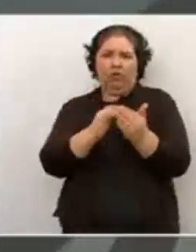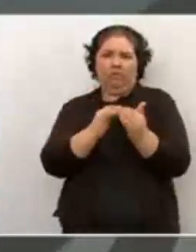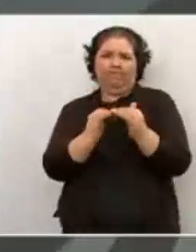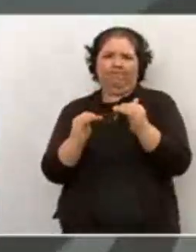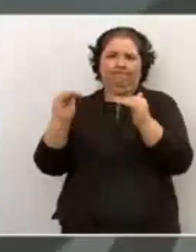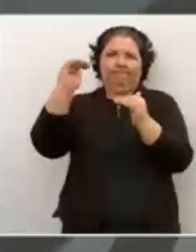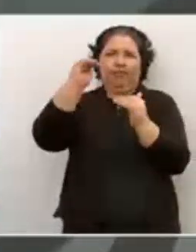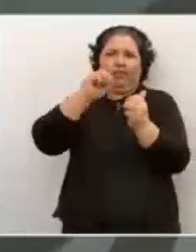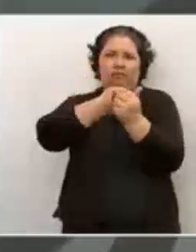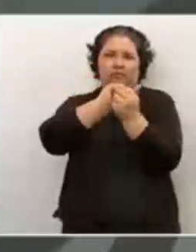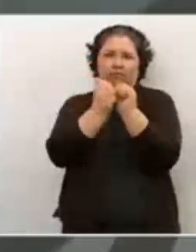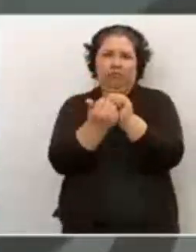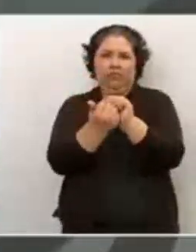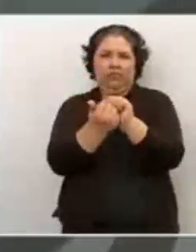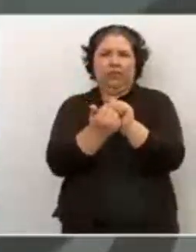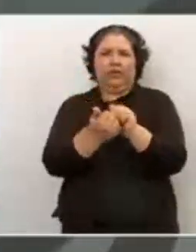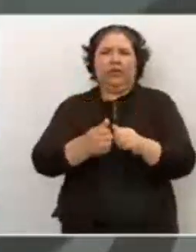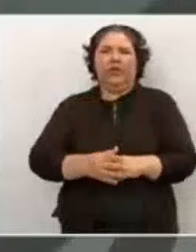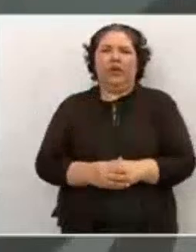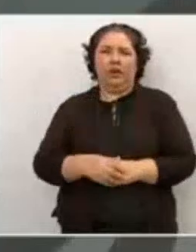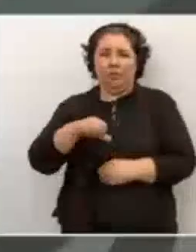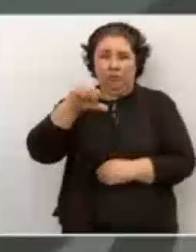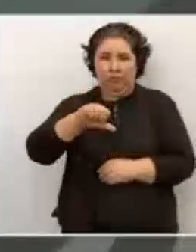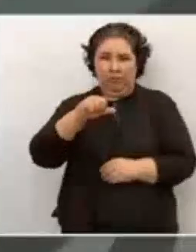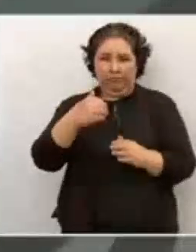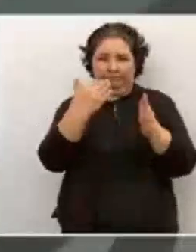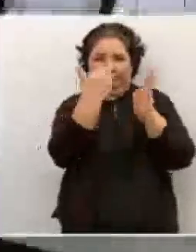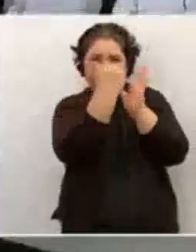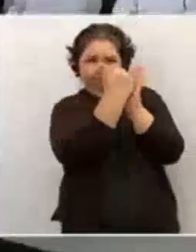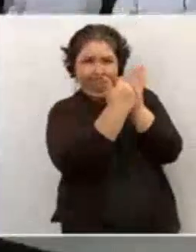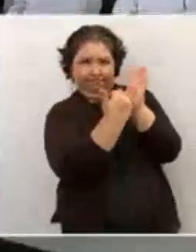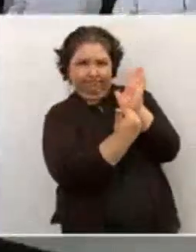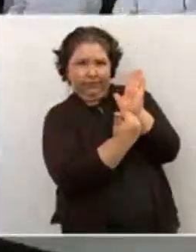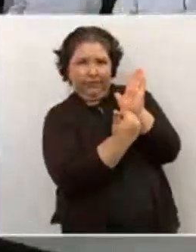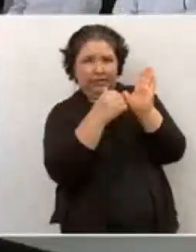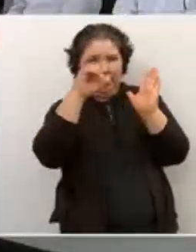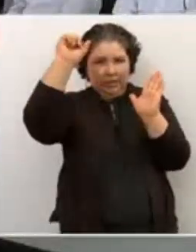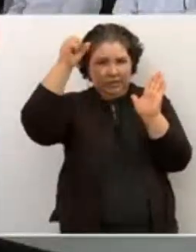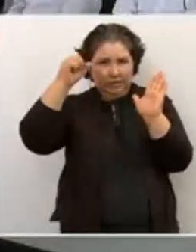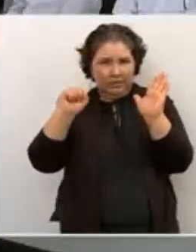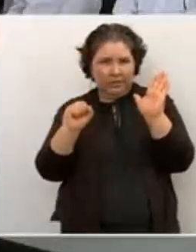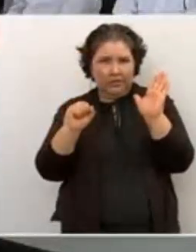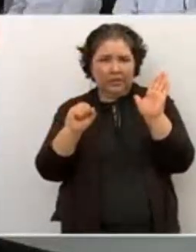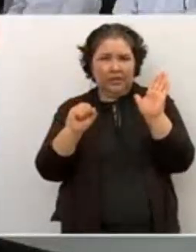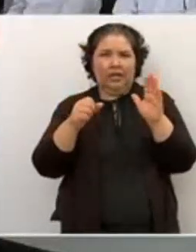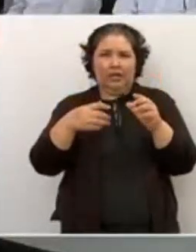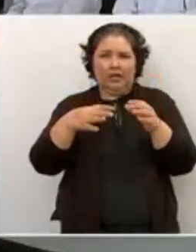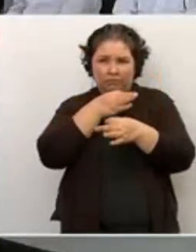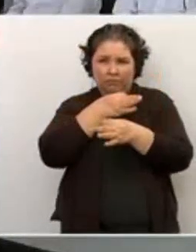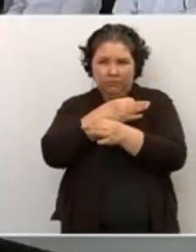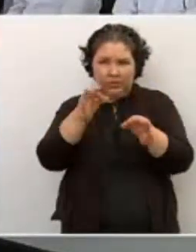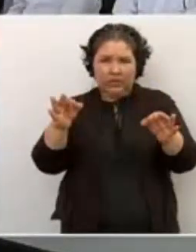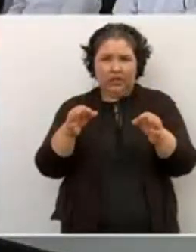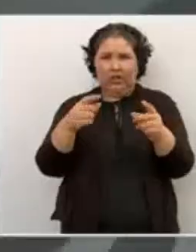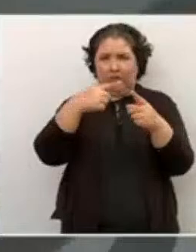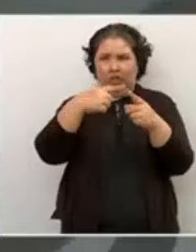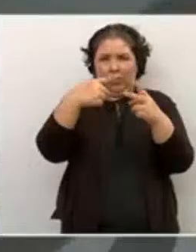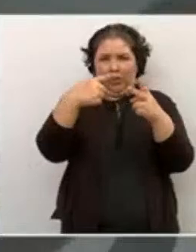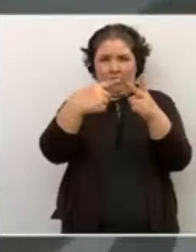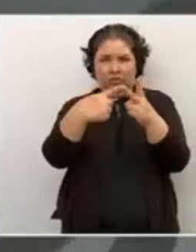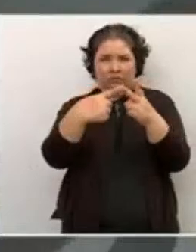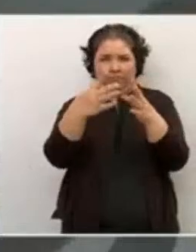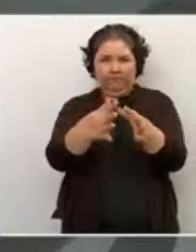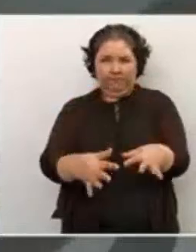Transformación. Hoy venimos a rendir cuentas al pueblo de Sinaloa y a compartir con ustedes los avances en la